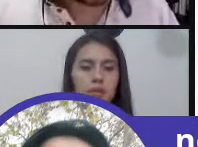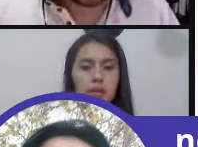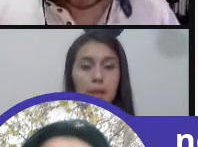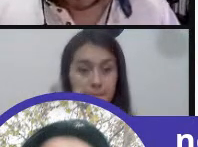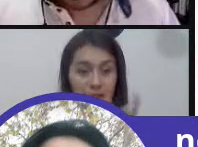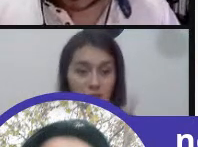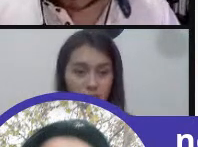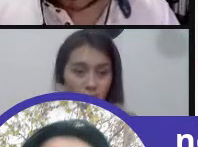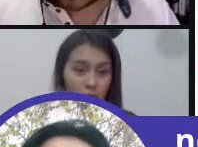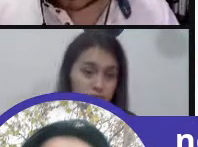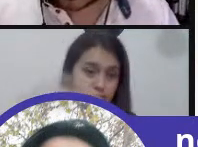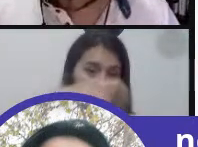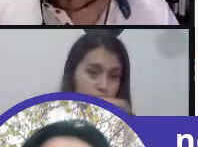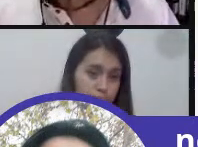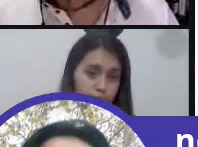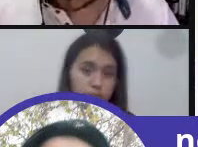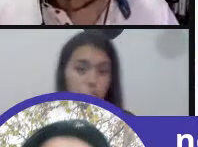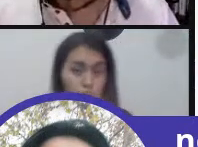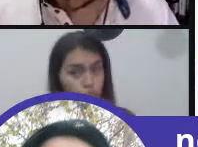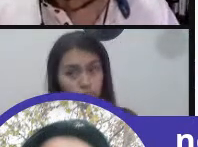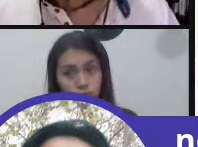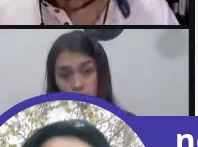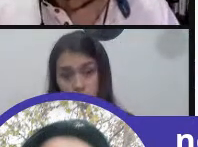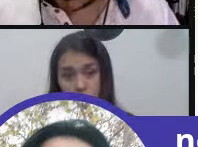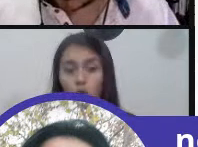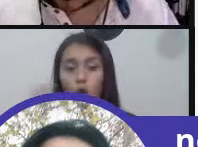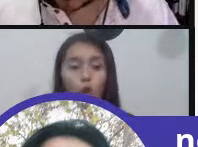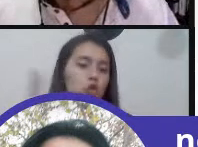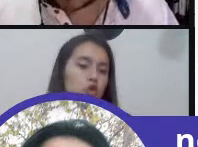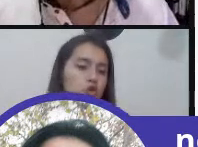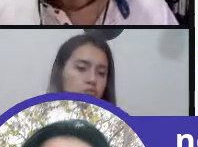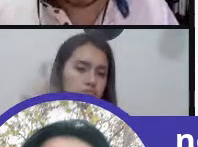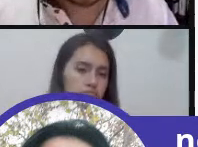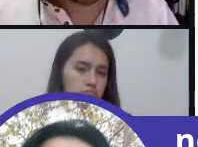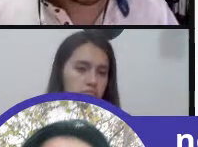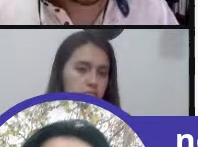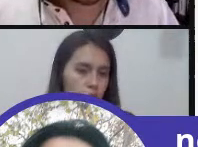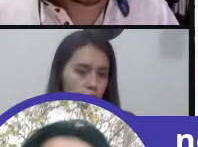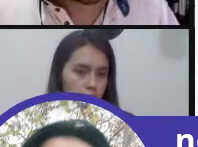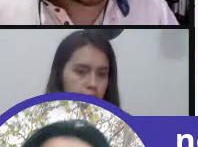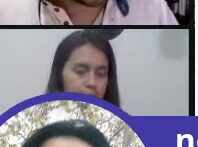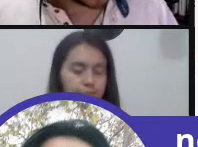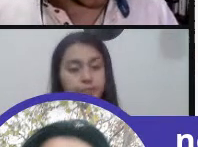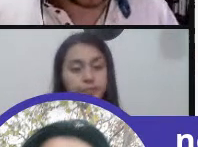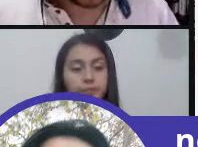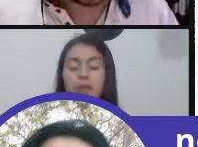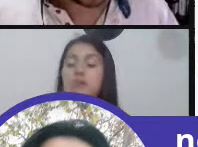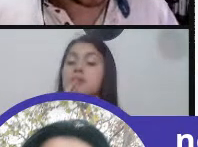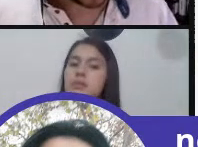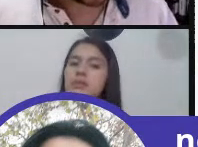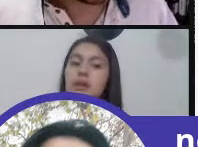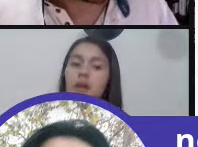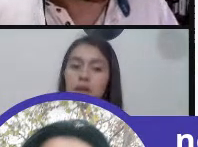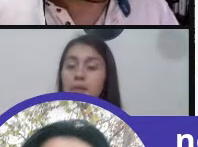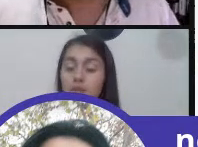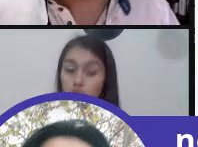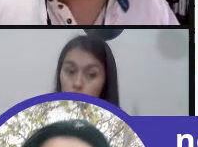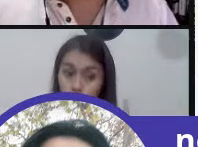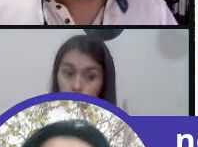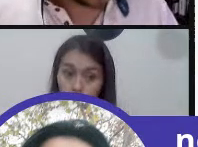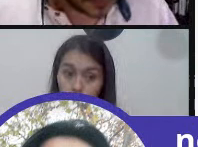plataformas o deben estar en YouTube? En YouTube es donde ustedes van a poder ver la